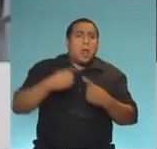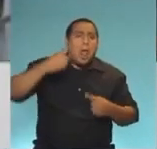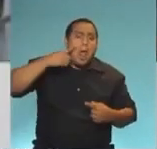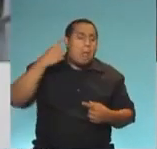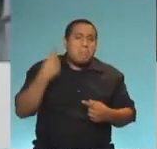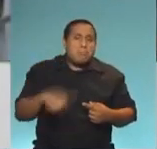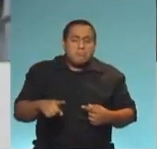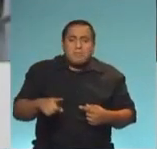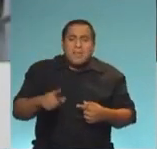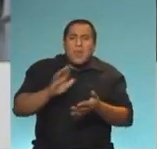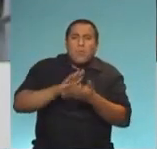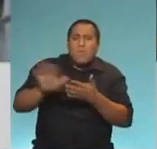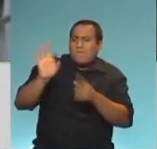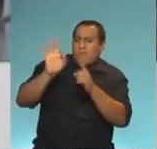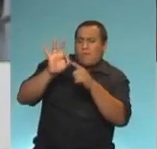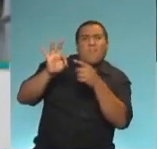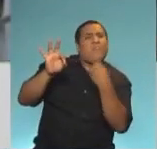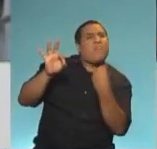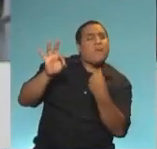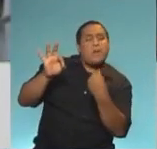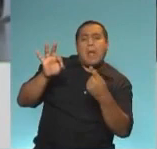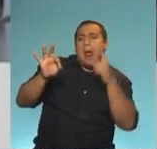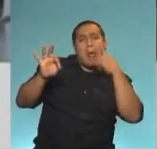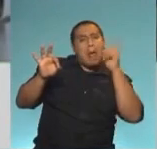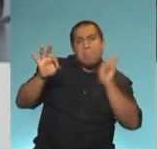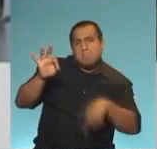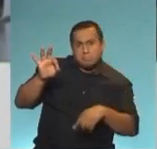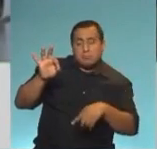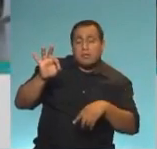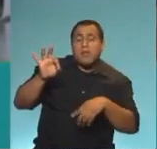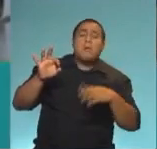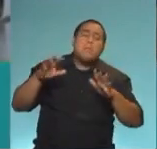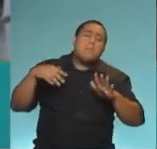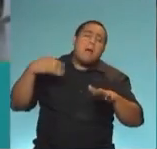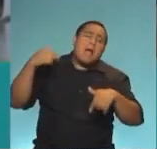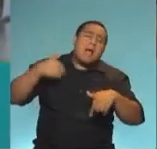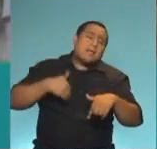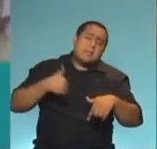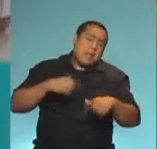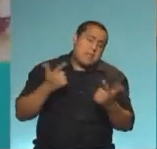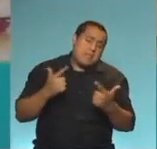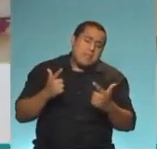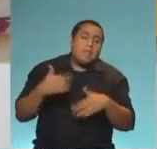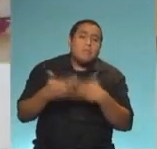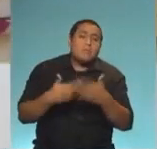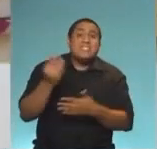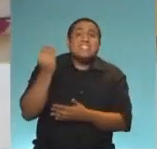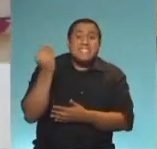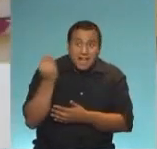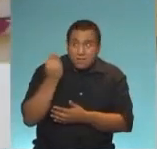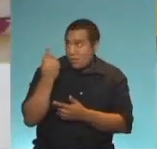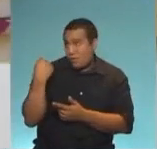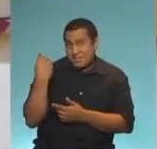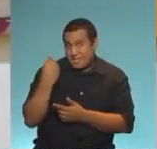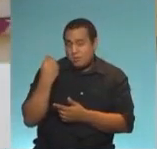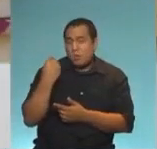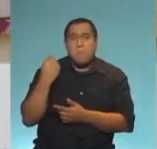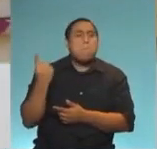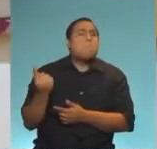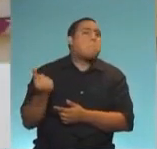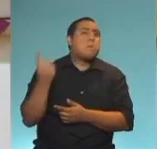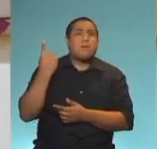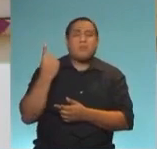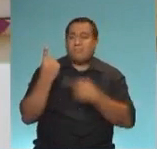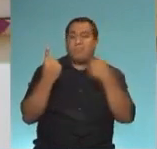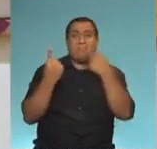esta variante en nuestro país y el sábado se comunicó el primer caso